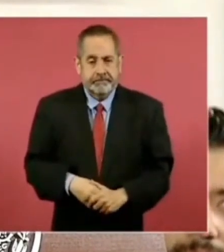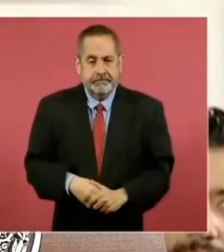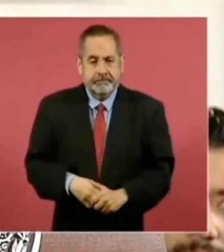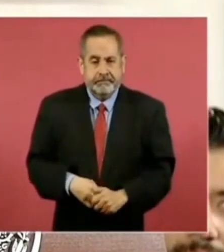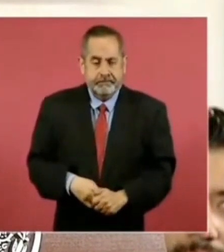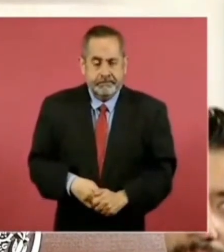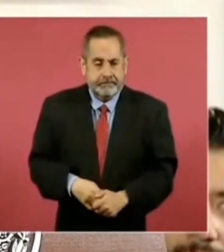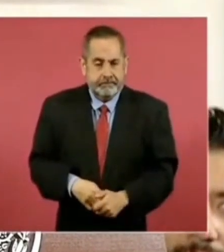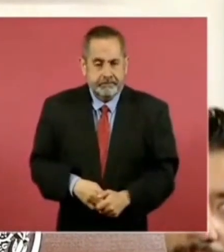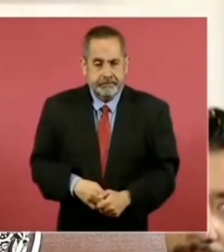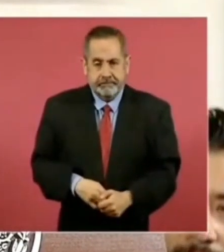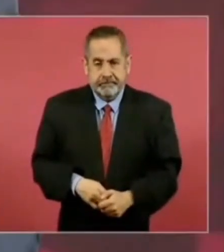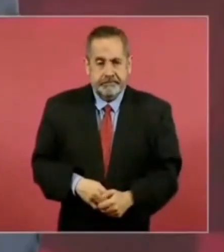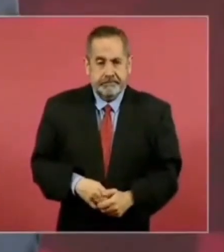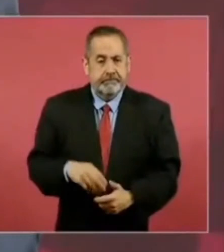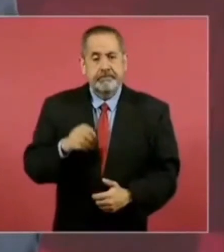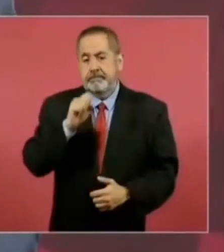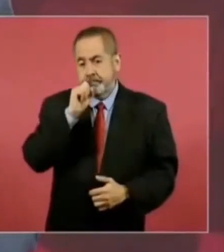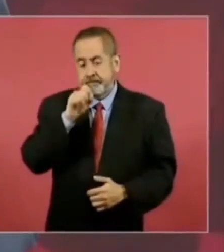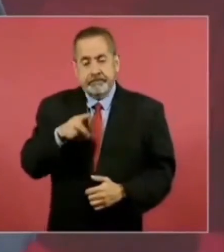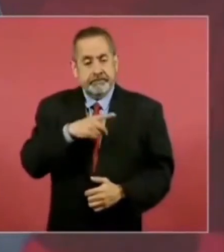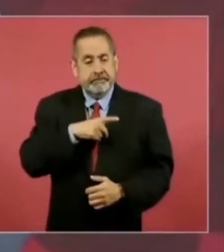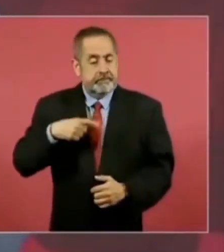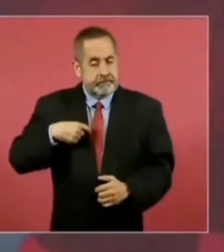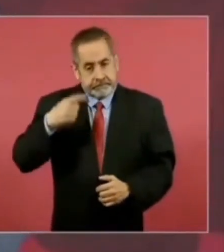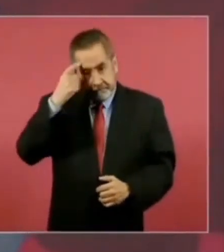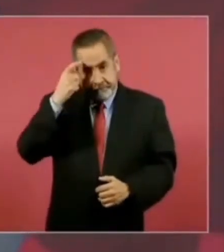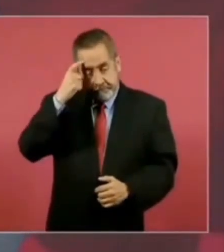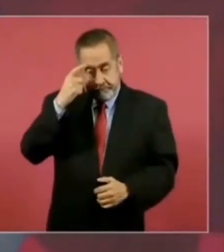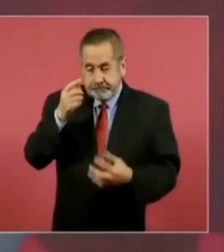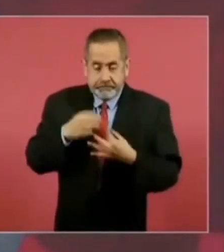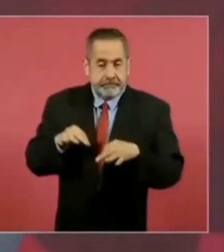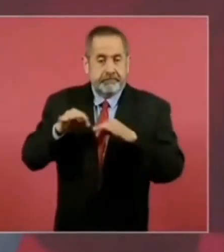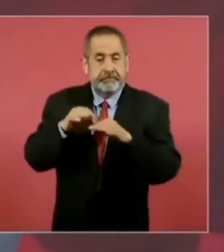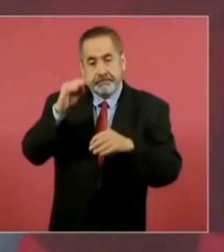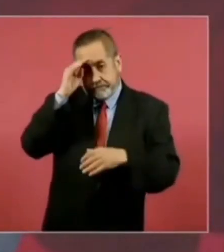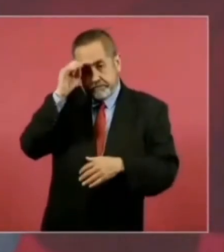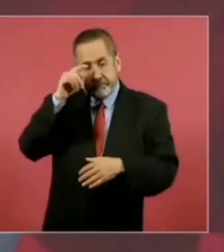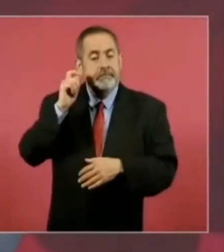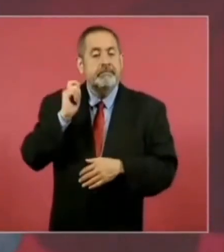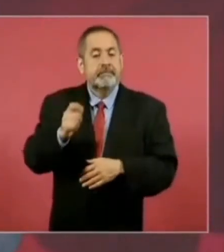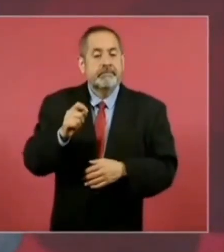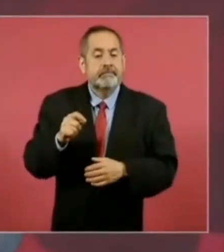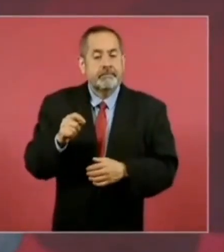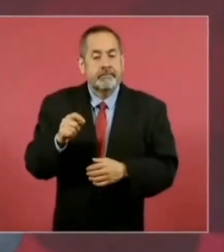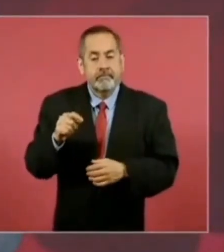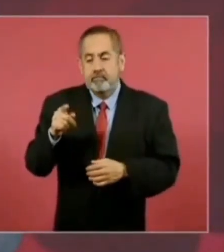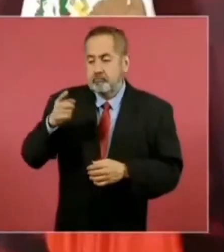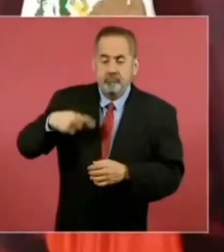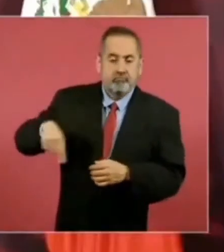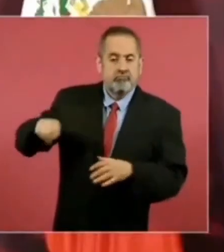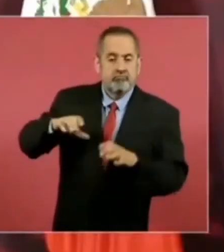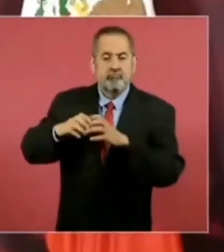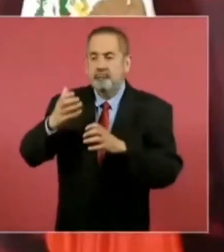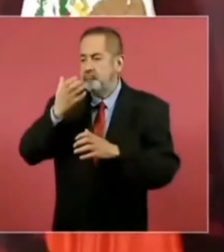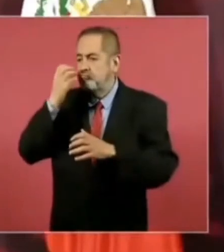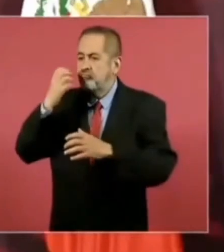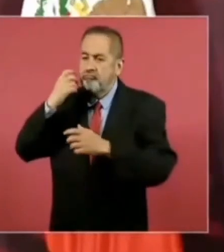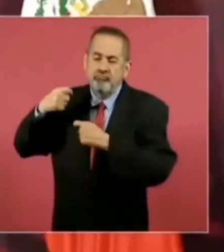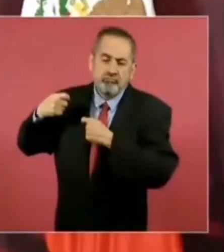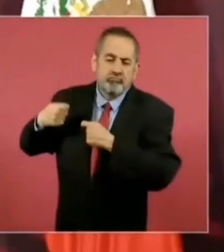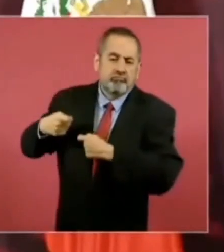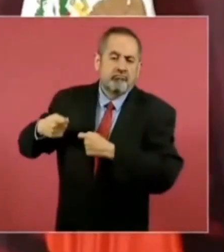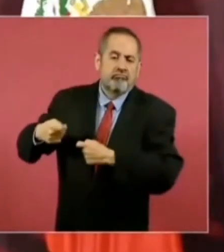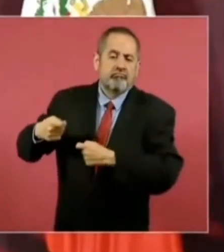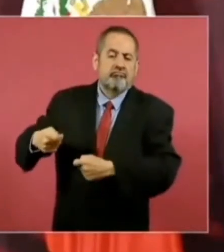Y tenemos que tomar en cuenta que somos herederos